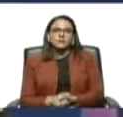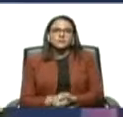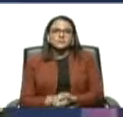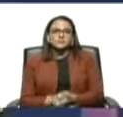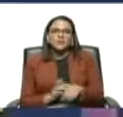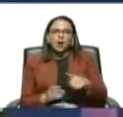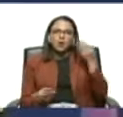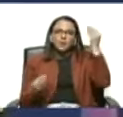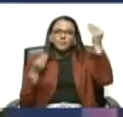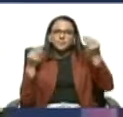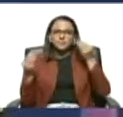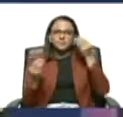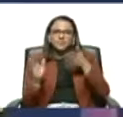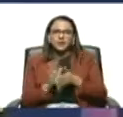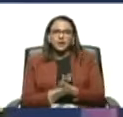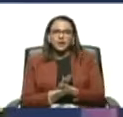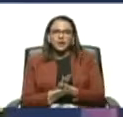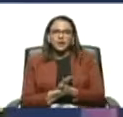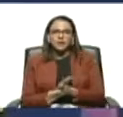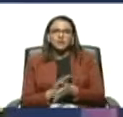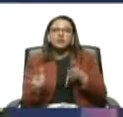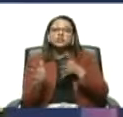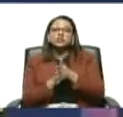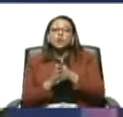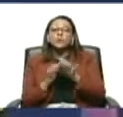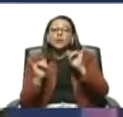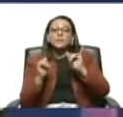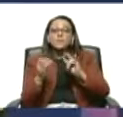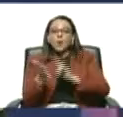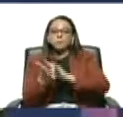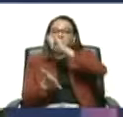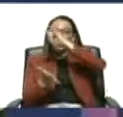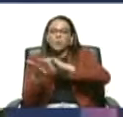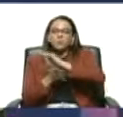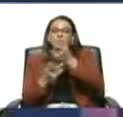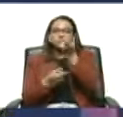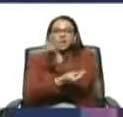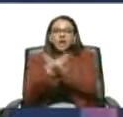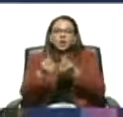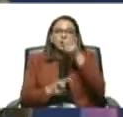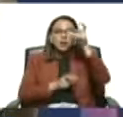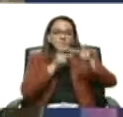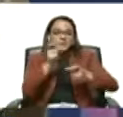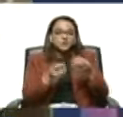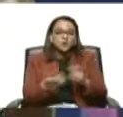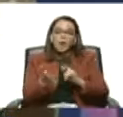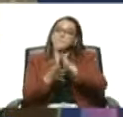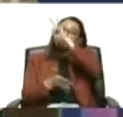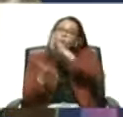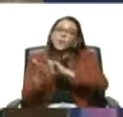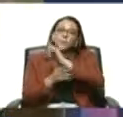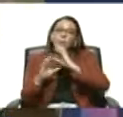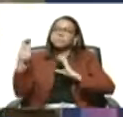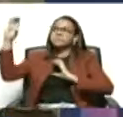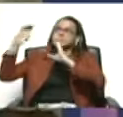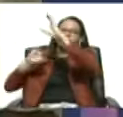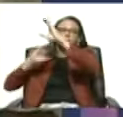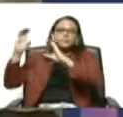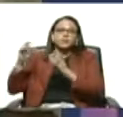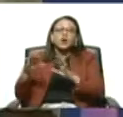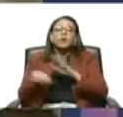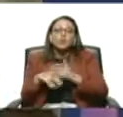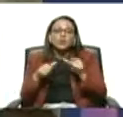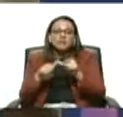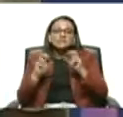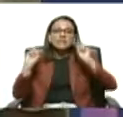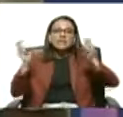acá, el tema de la migración económica venezolana. Porque fue un tema utilizado y sigue siendo